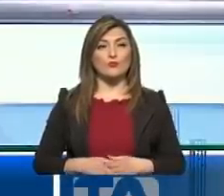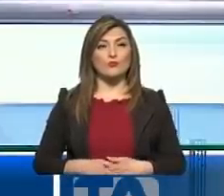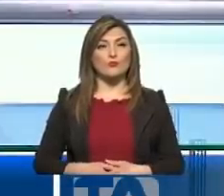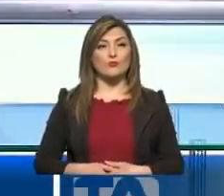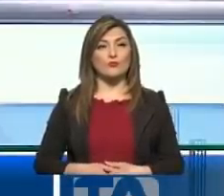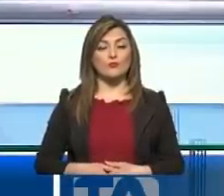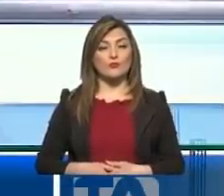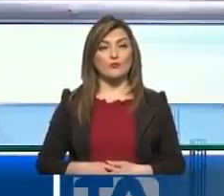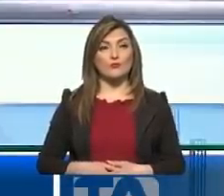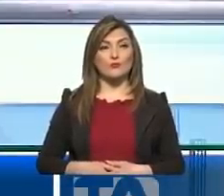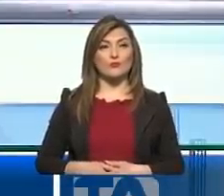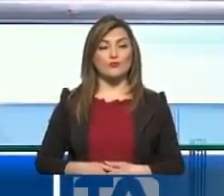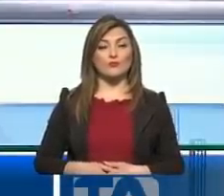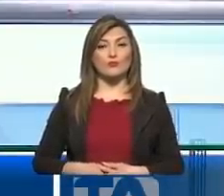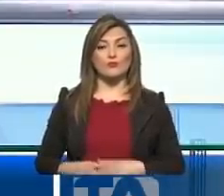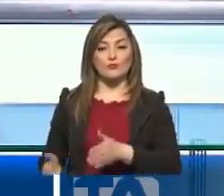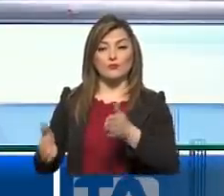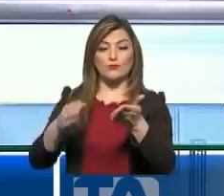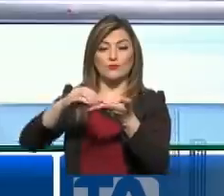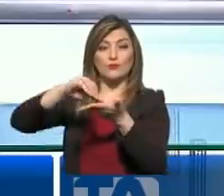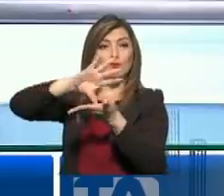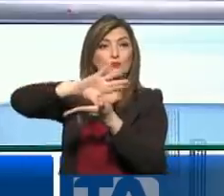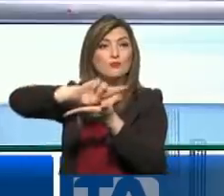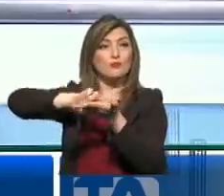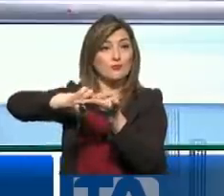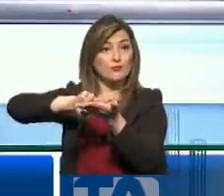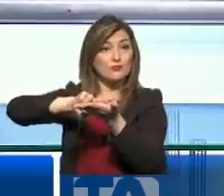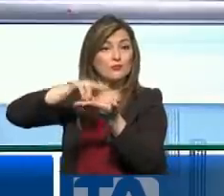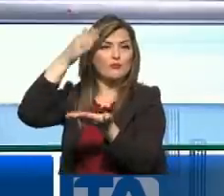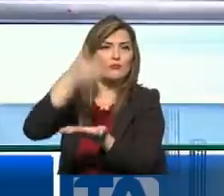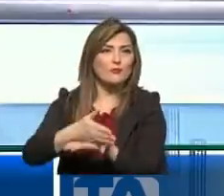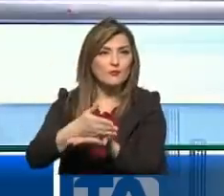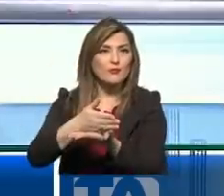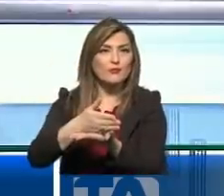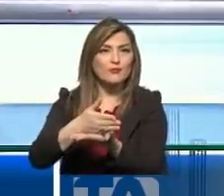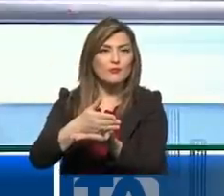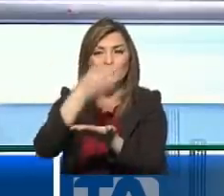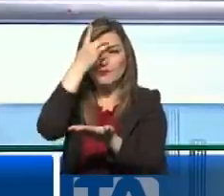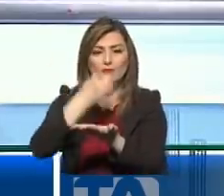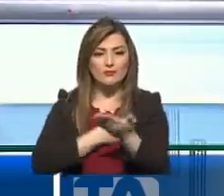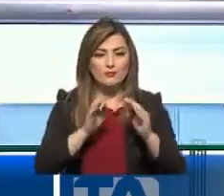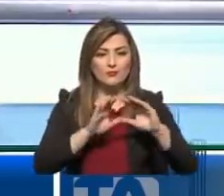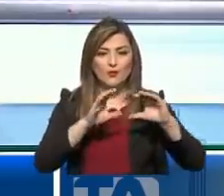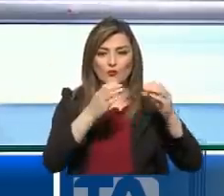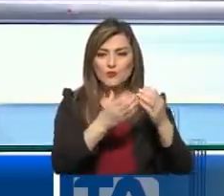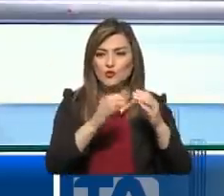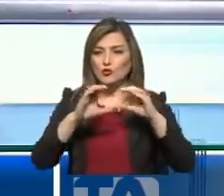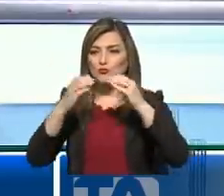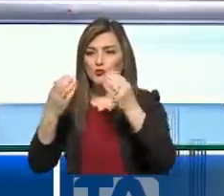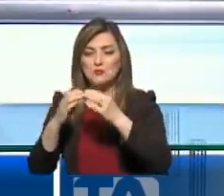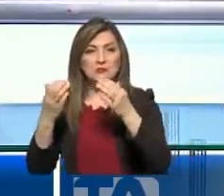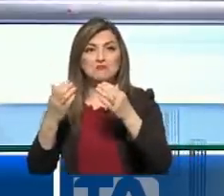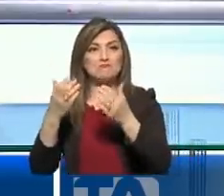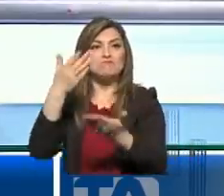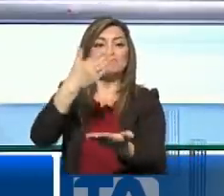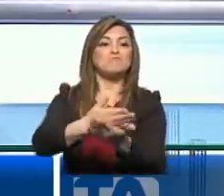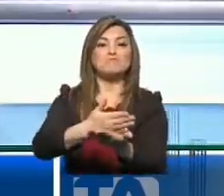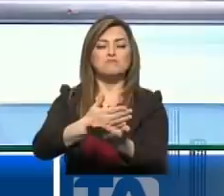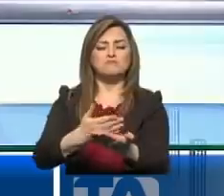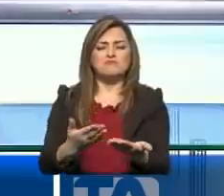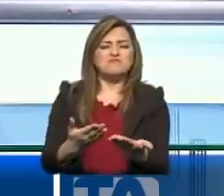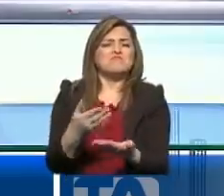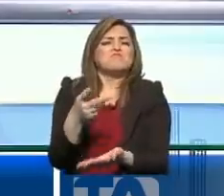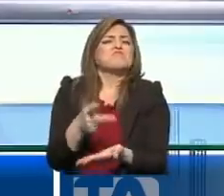Se suspendió la sesión legislativa en la que se iban a conformar las comisiones legislativas por falta de acuerdos dentro